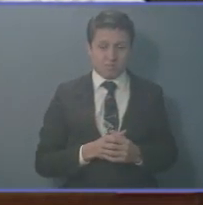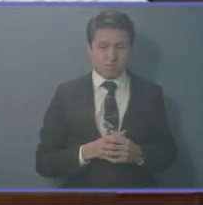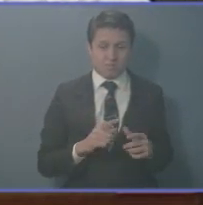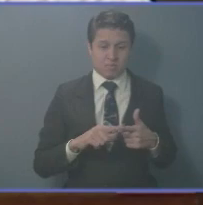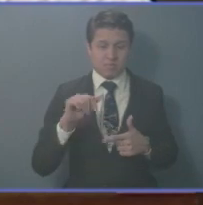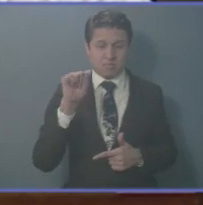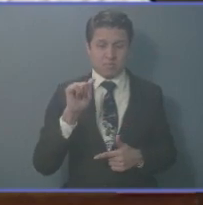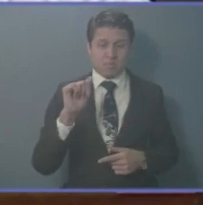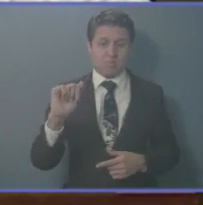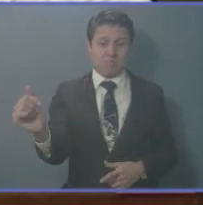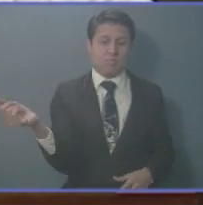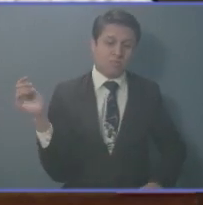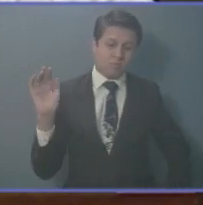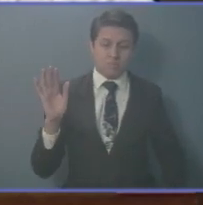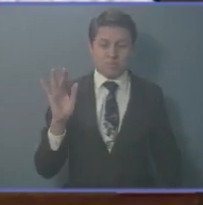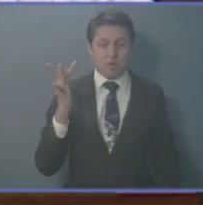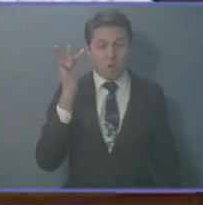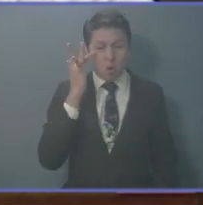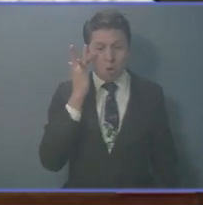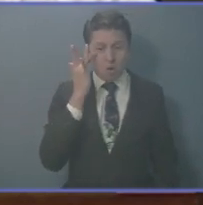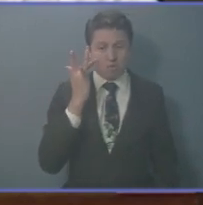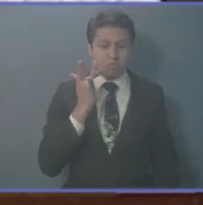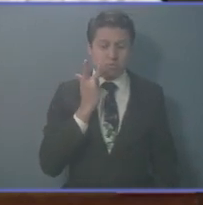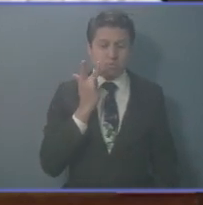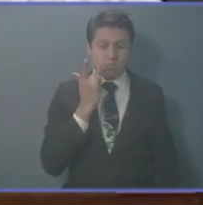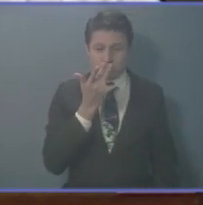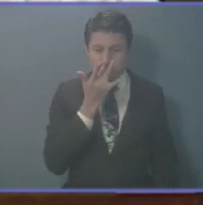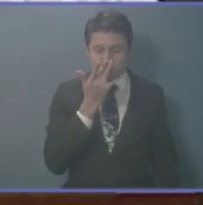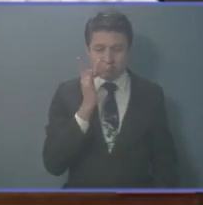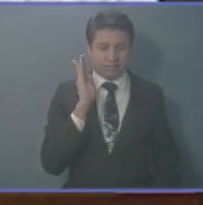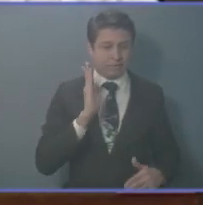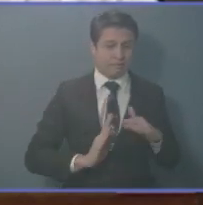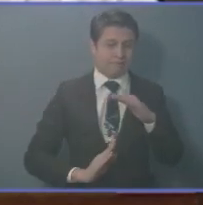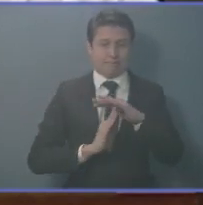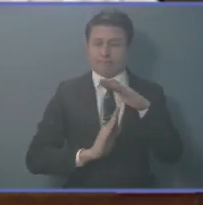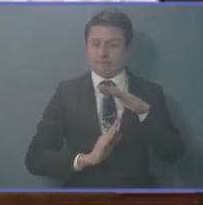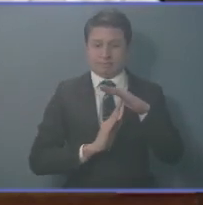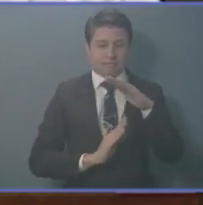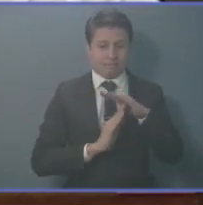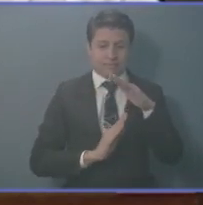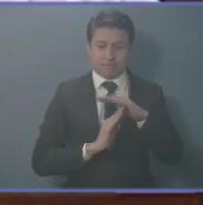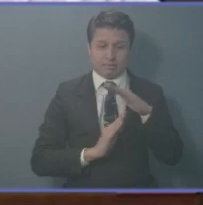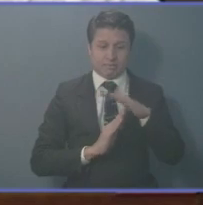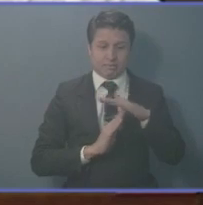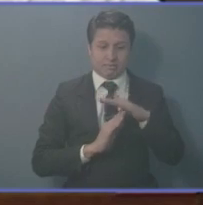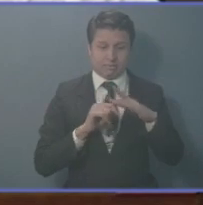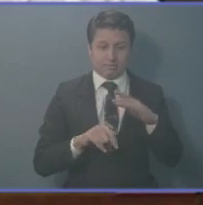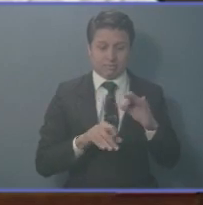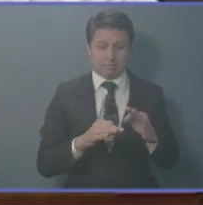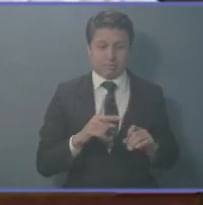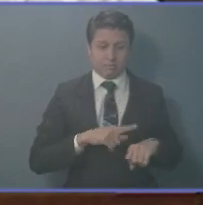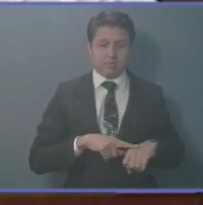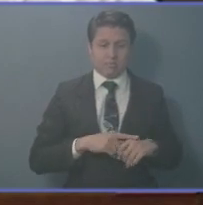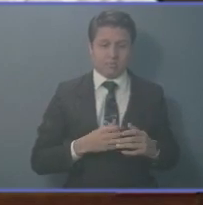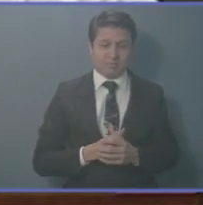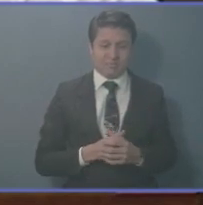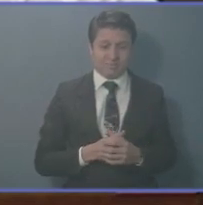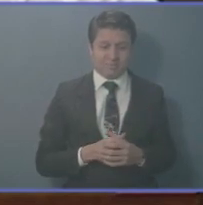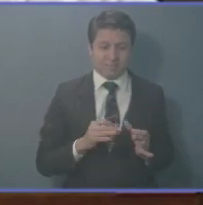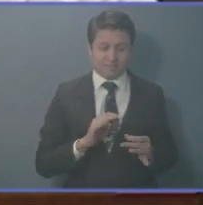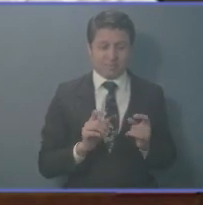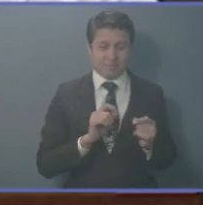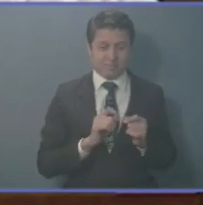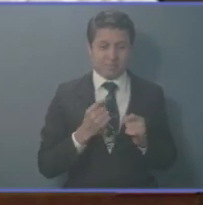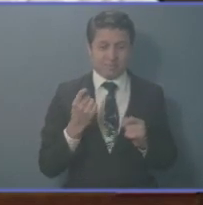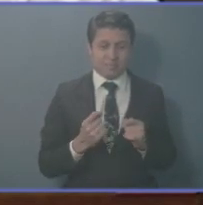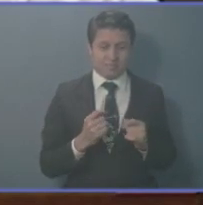A. Evitar tocarse los ojos, nariz, boca para transportar secreciones de estas áreas. B. Realizar higiene de